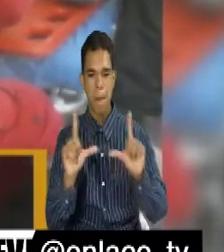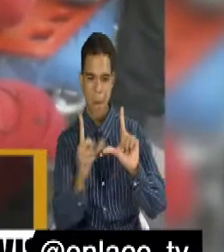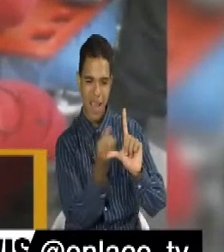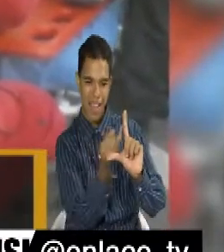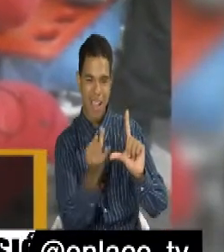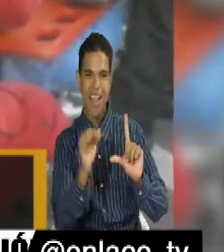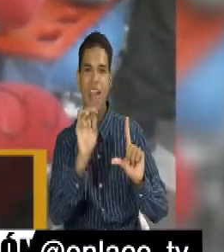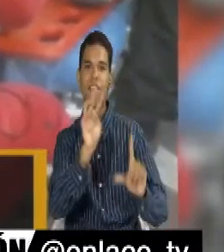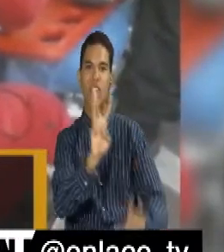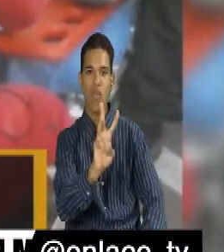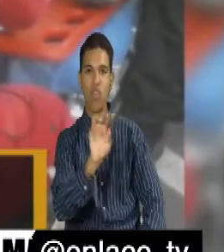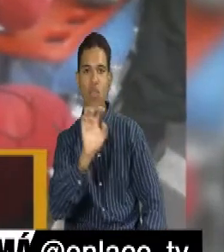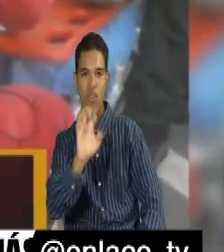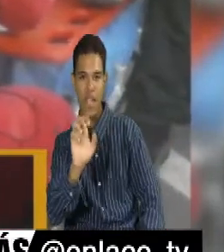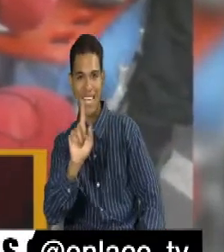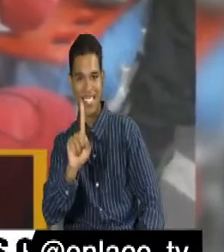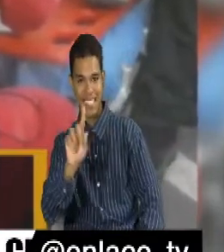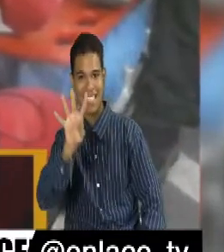WOW792,